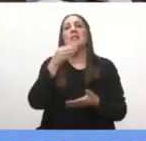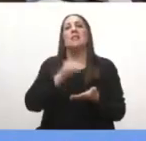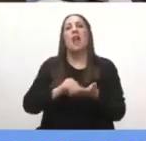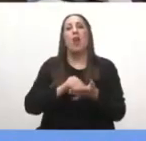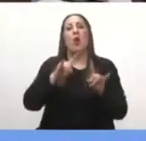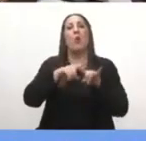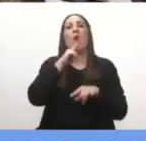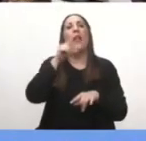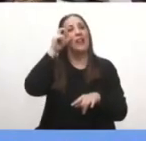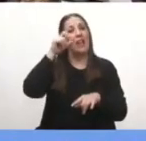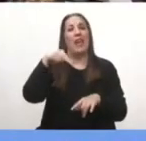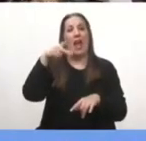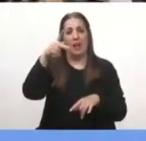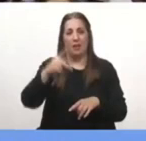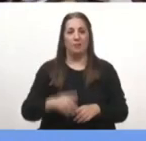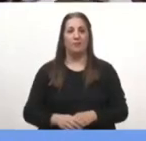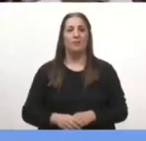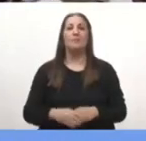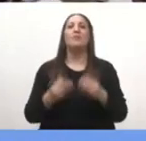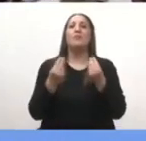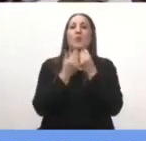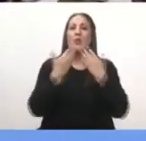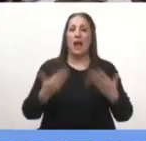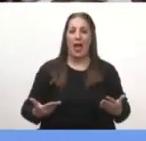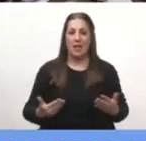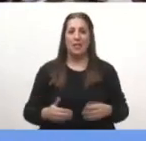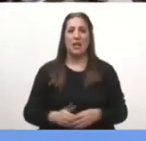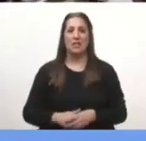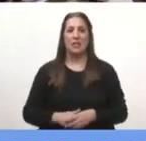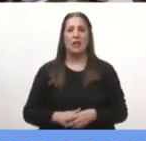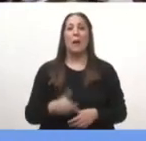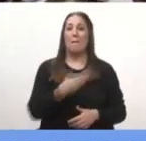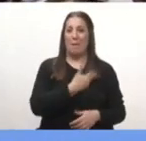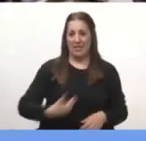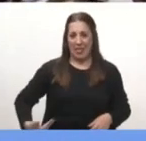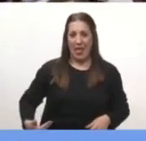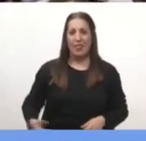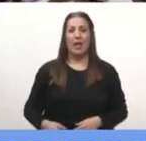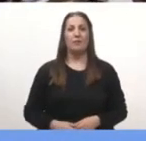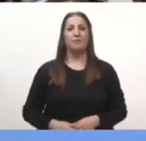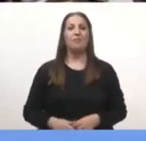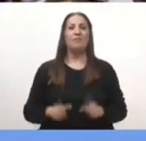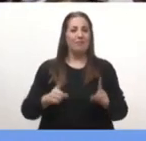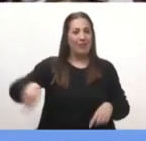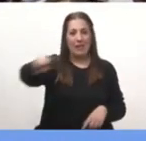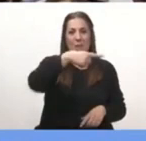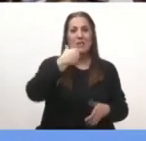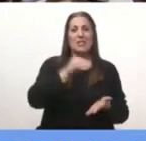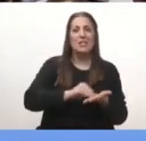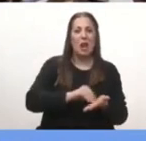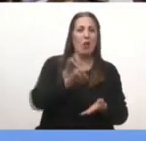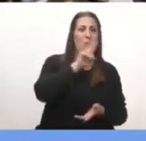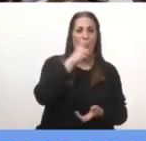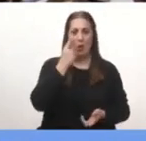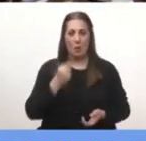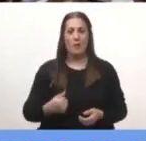campanita Muchas gracias presidenta y señores senadores quiero